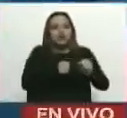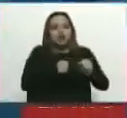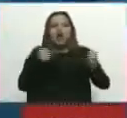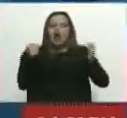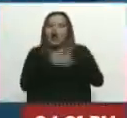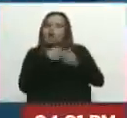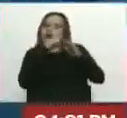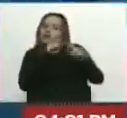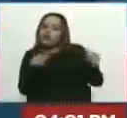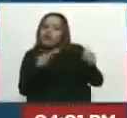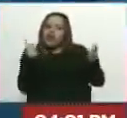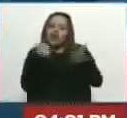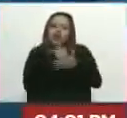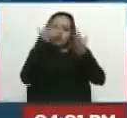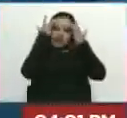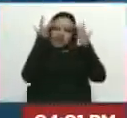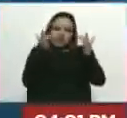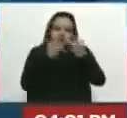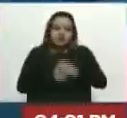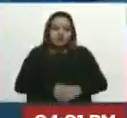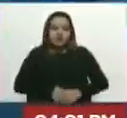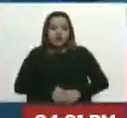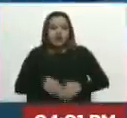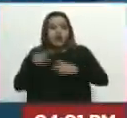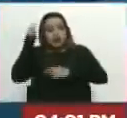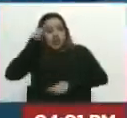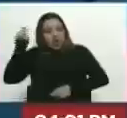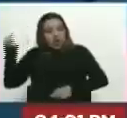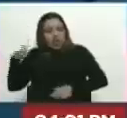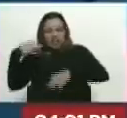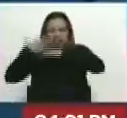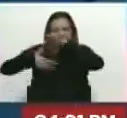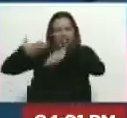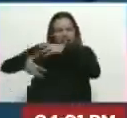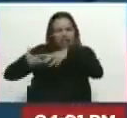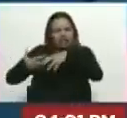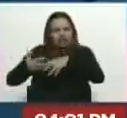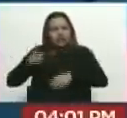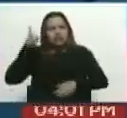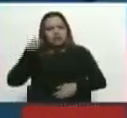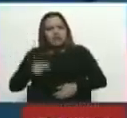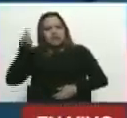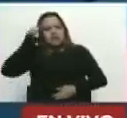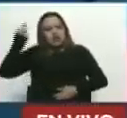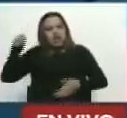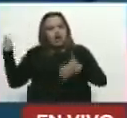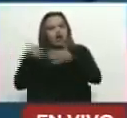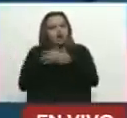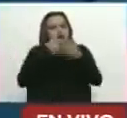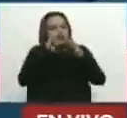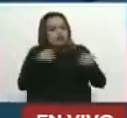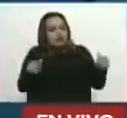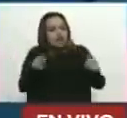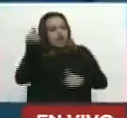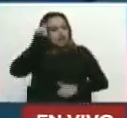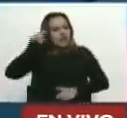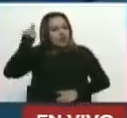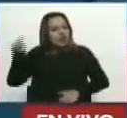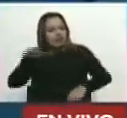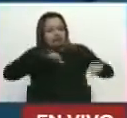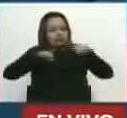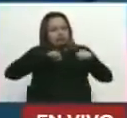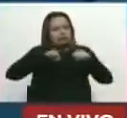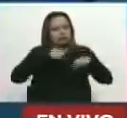e inteligente, la teoría del caos constructivo, la teoría del golpe suave, la teoría de la turbulencia